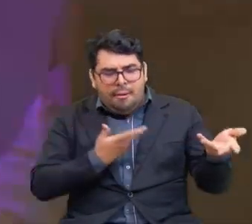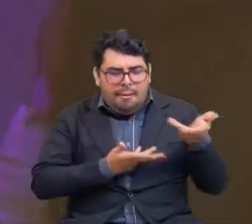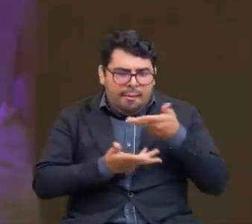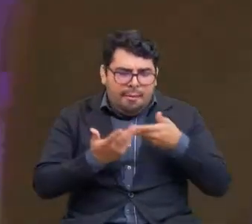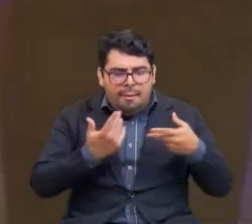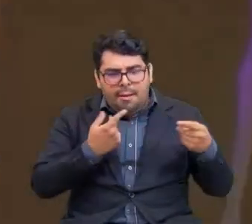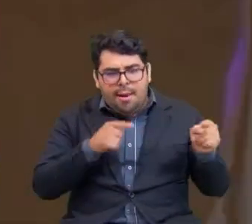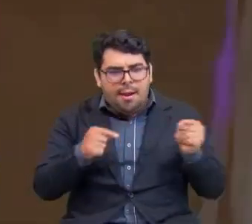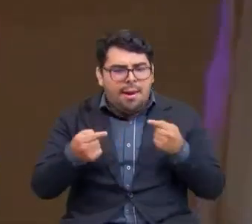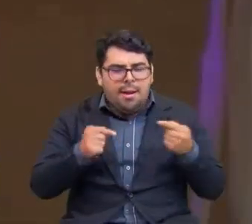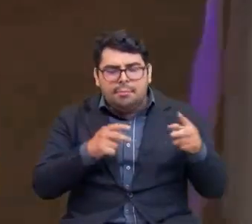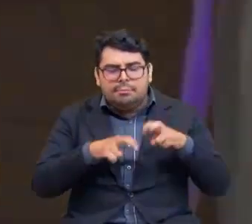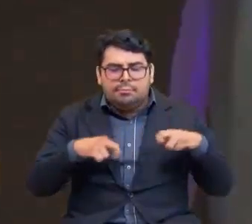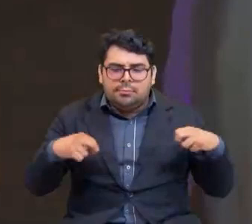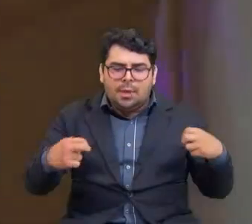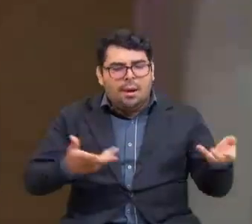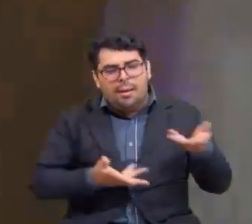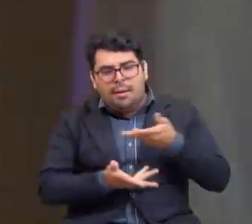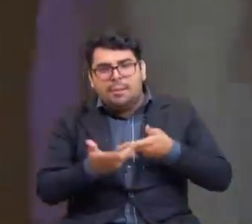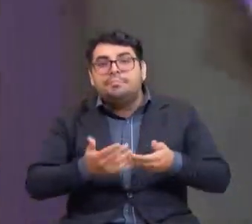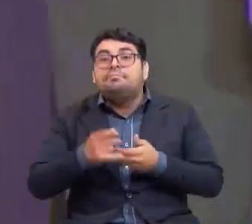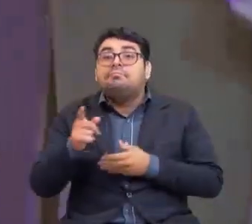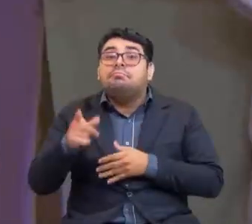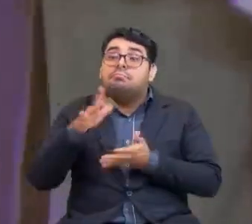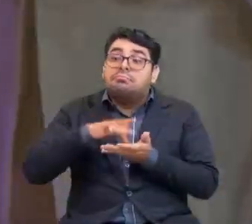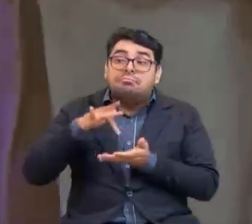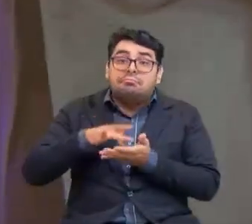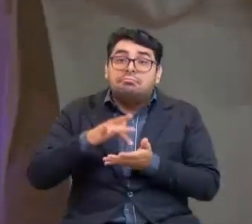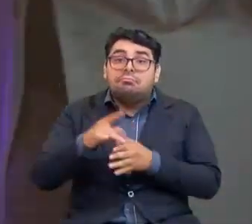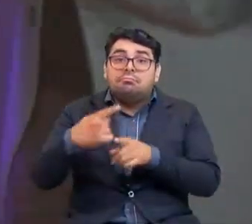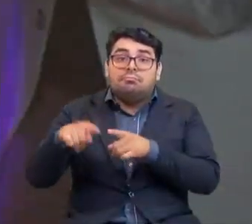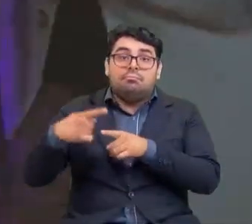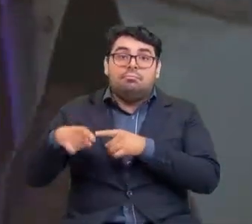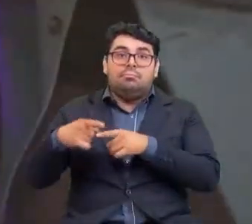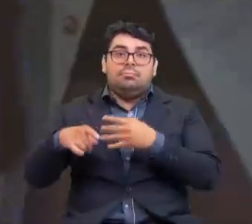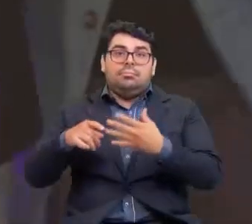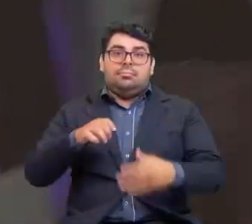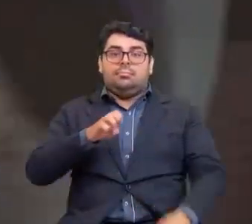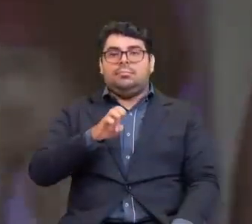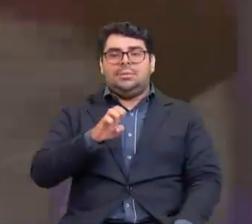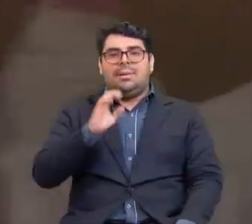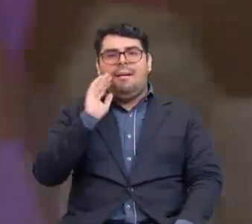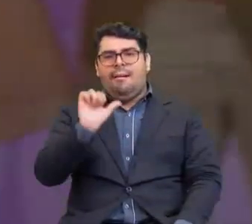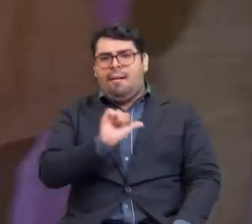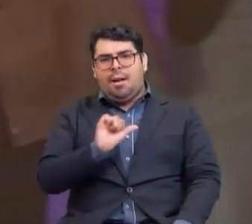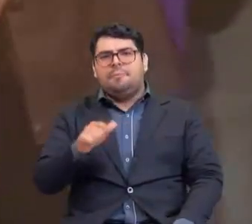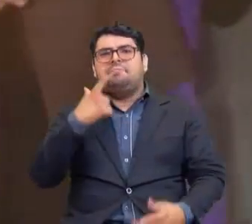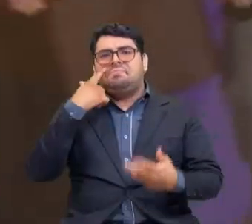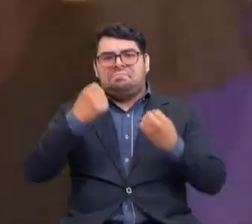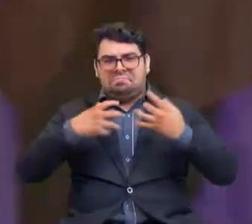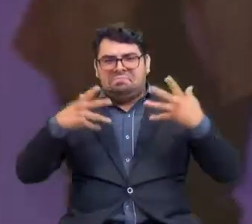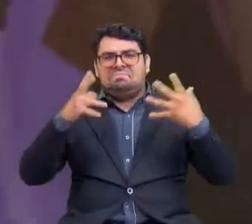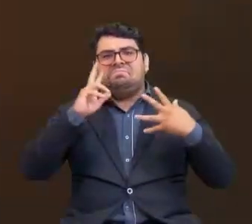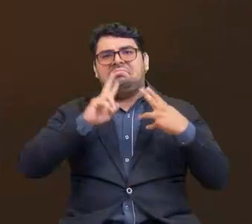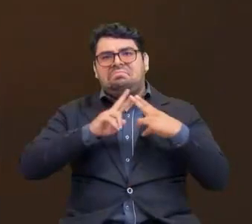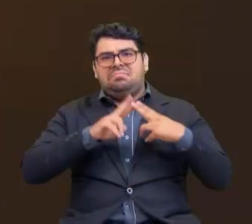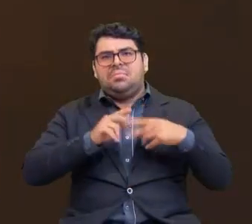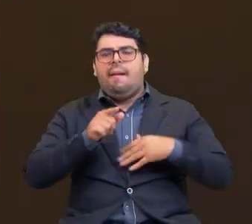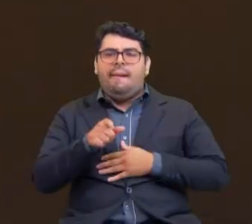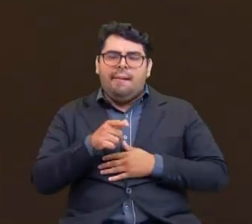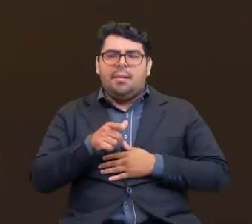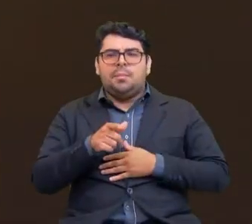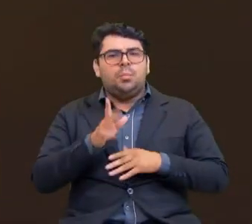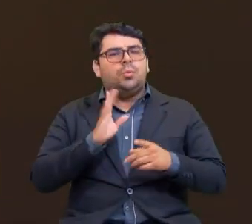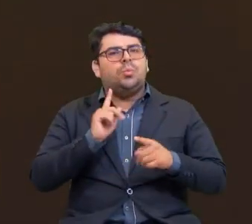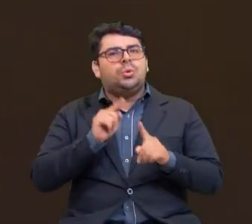productora Natalia Lara y con la participación de grandes figuras como Eileen Moreno, Piedad Guzmán, Ruth Gaudeli y Andrea Agudelo, se hizo